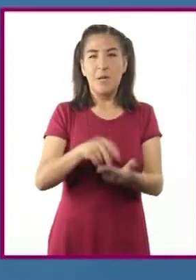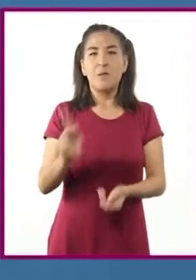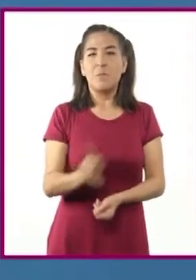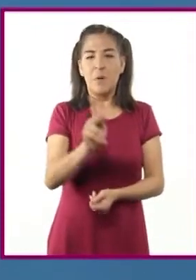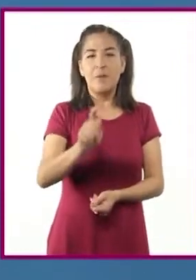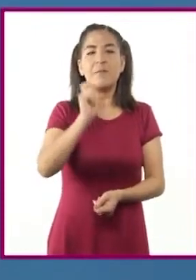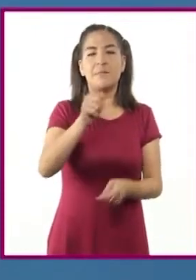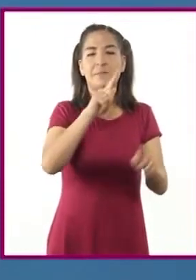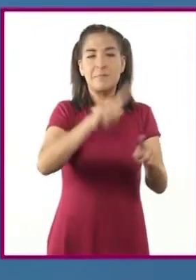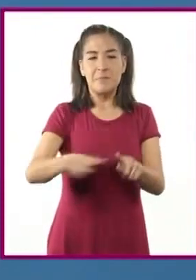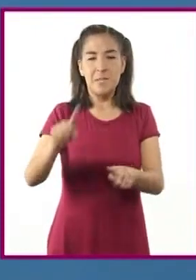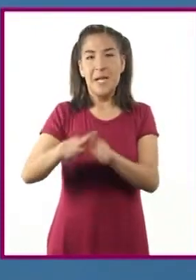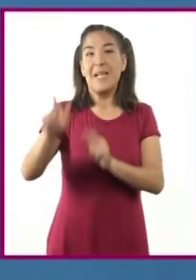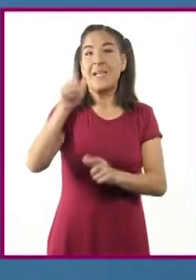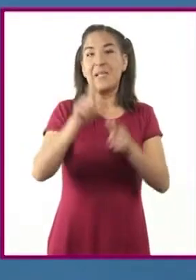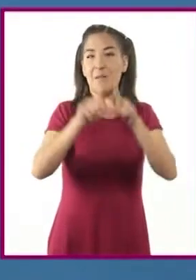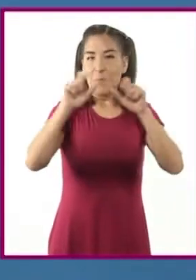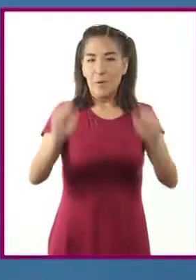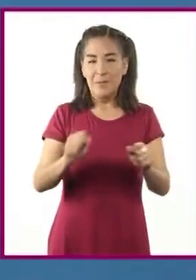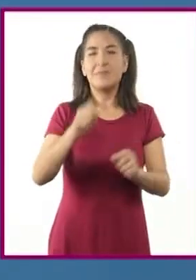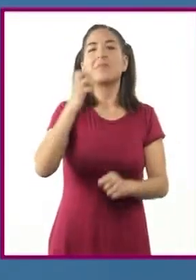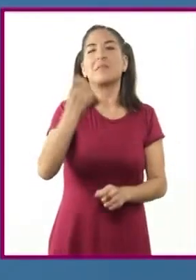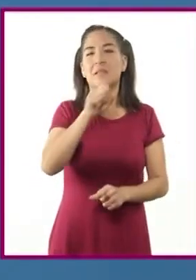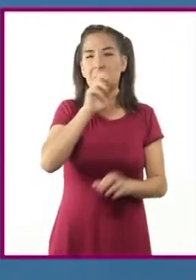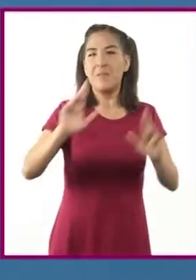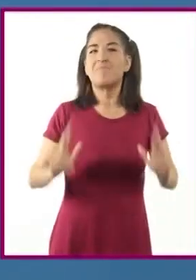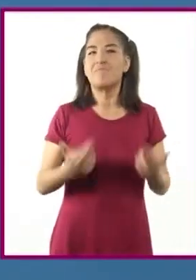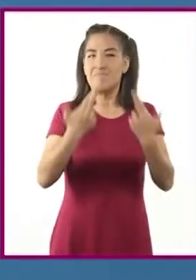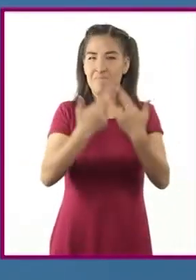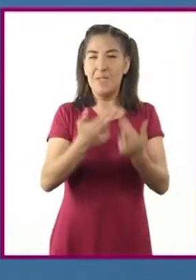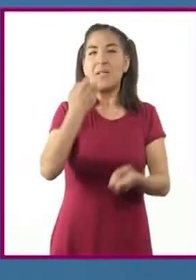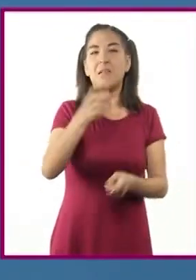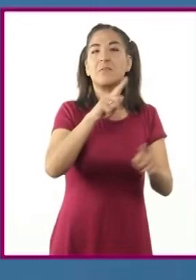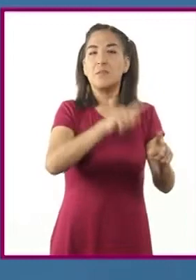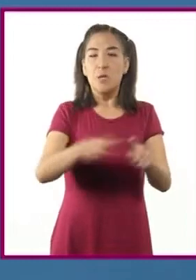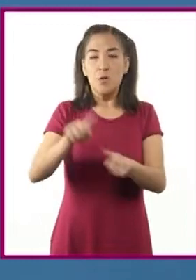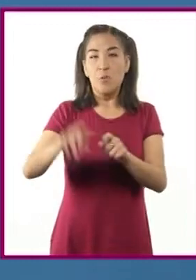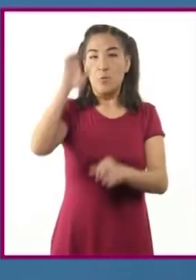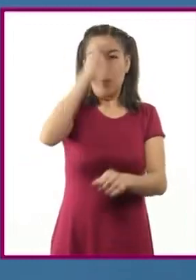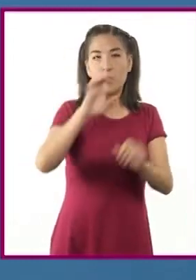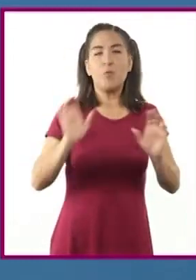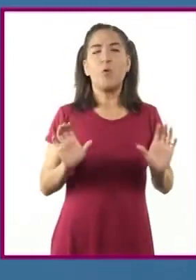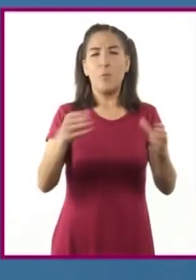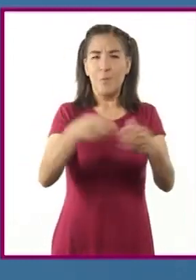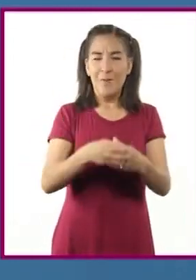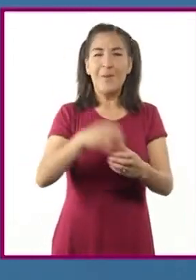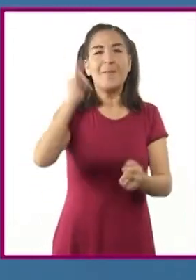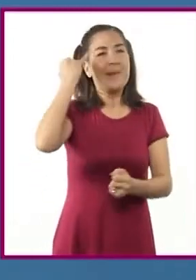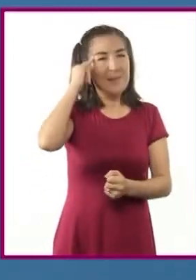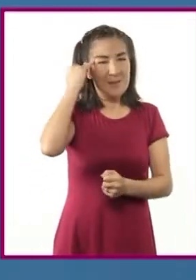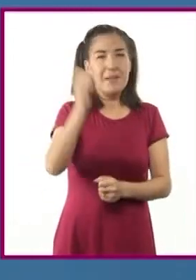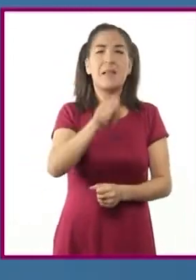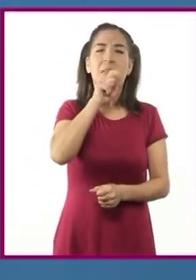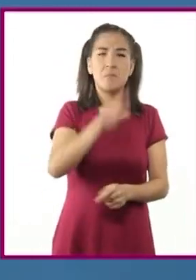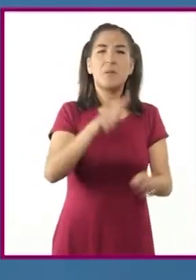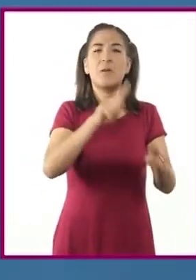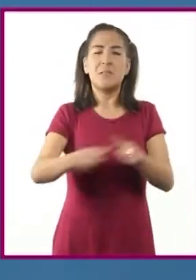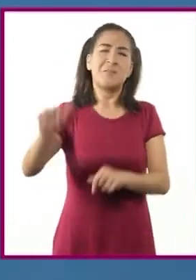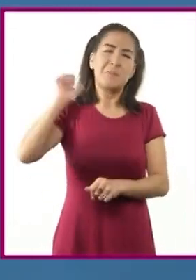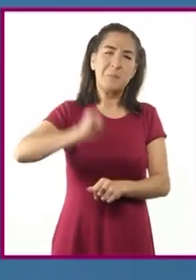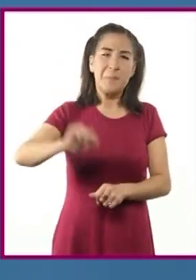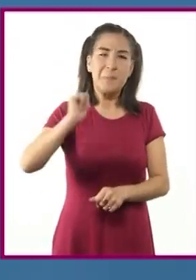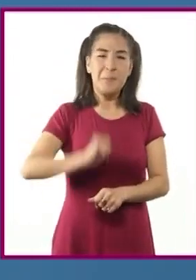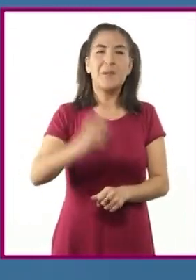es la diversidad lingüística y étnica, ya sea de las comunidades indígenas o de las civilizaciones